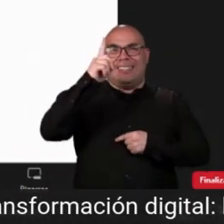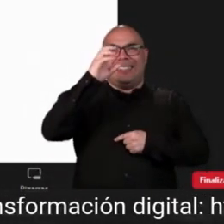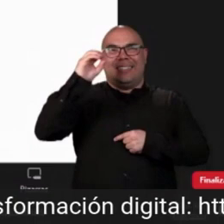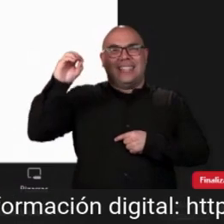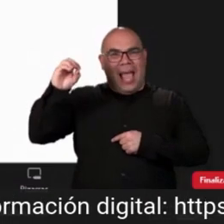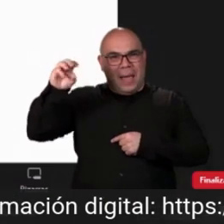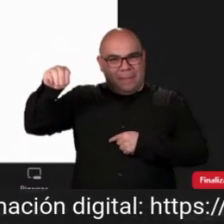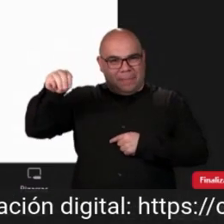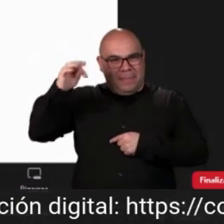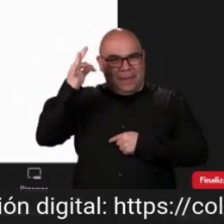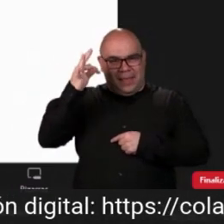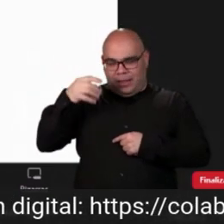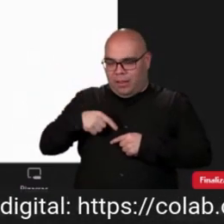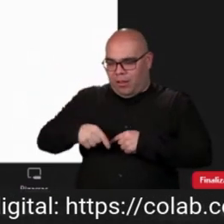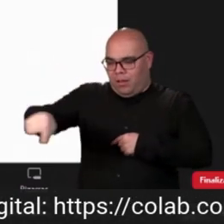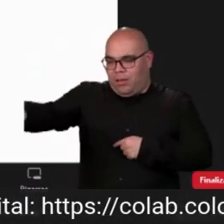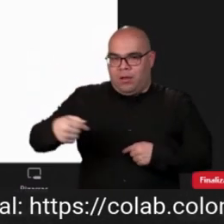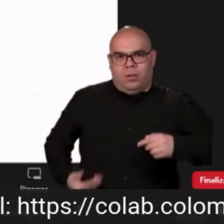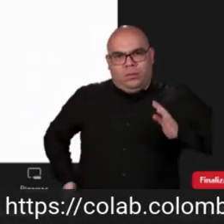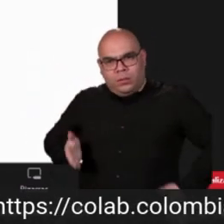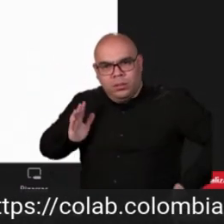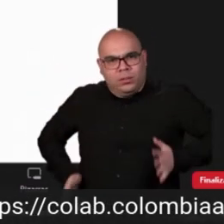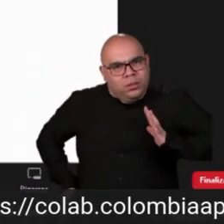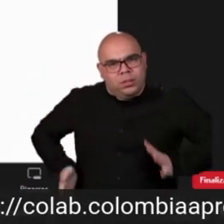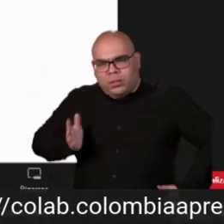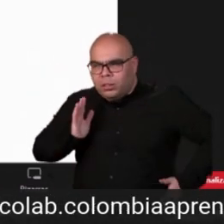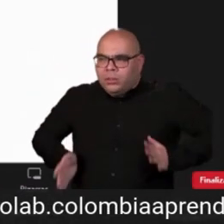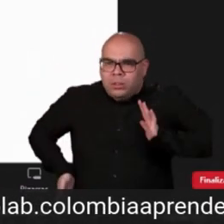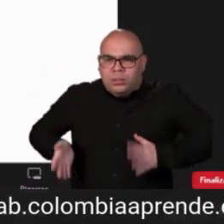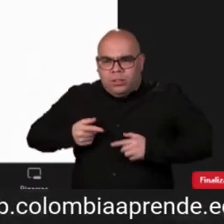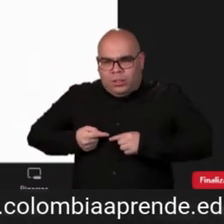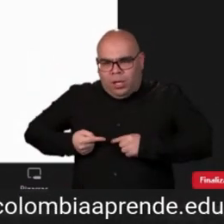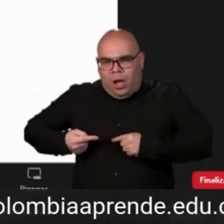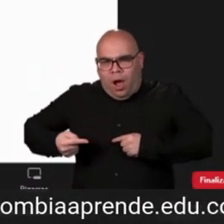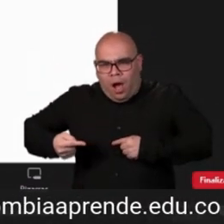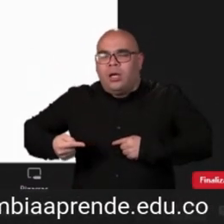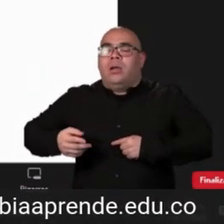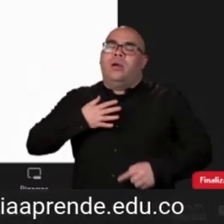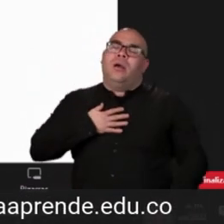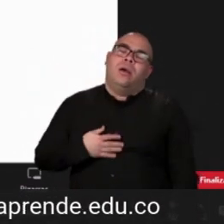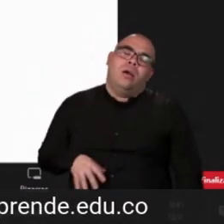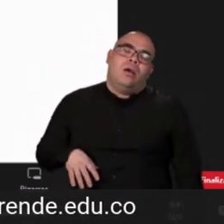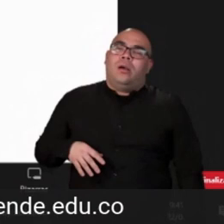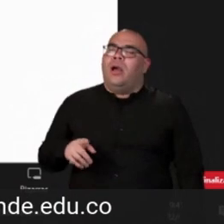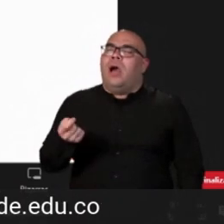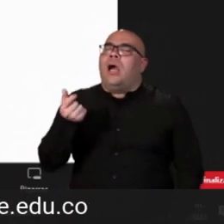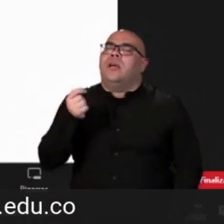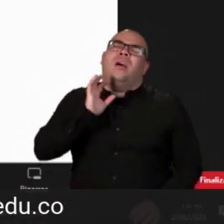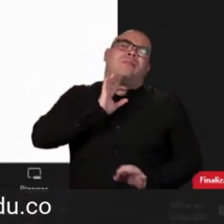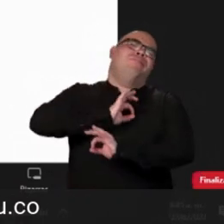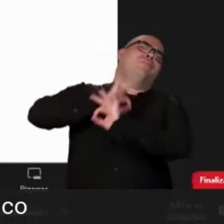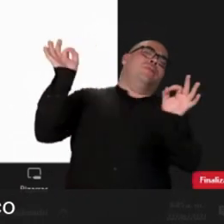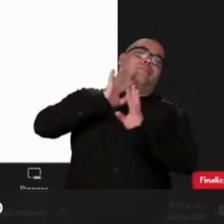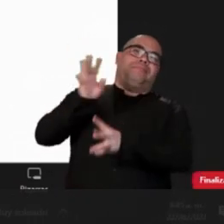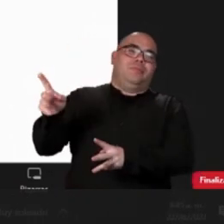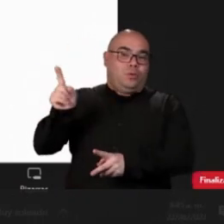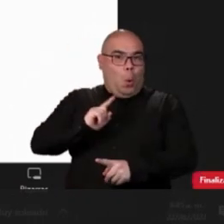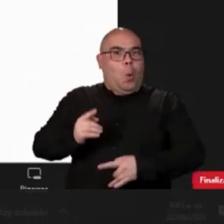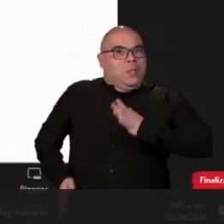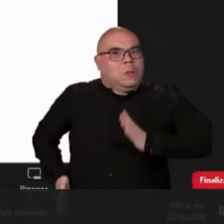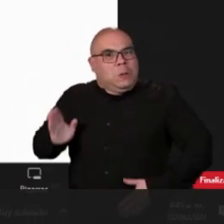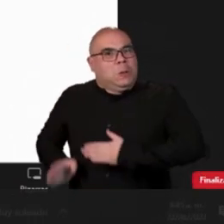debemos de despegar el acelerador, tenemos que continuar y tenemos que mantener estos procesos de cambio de manera continua en la